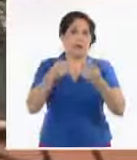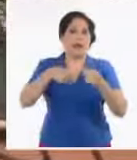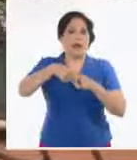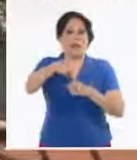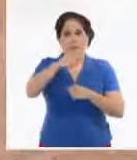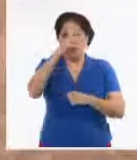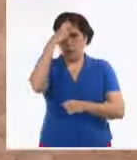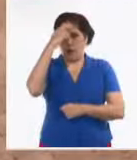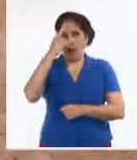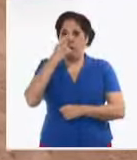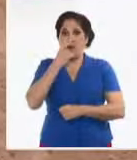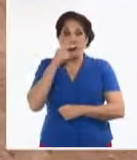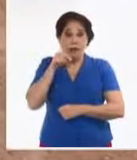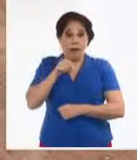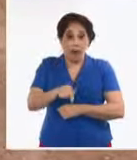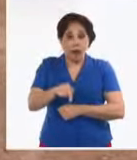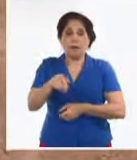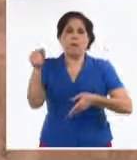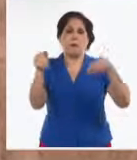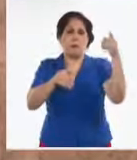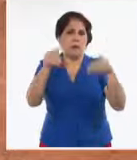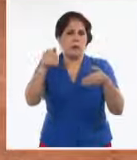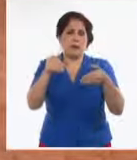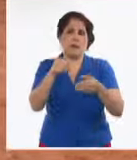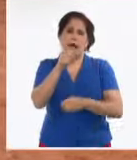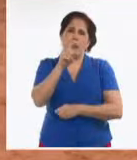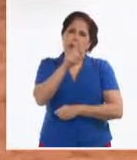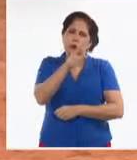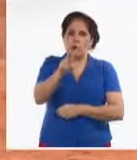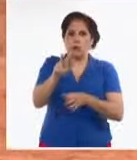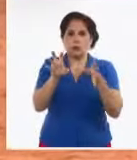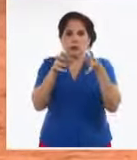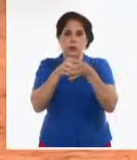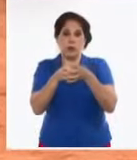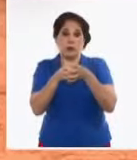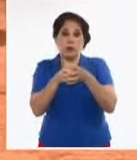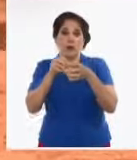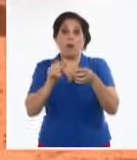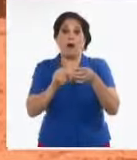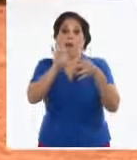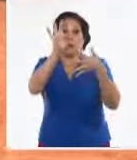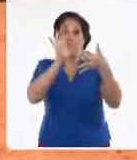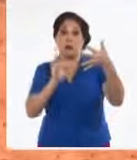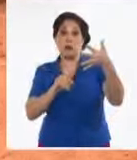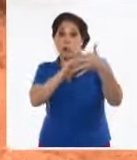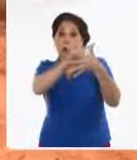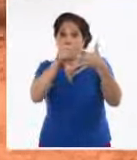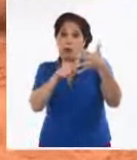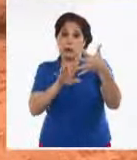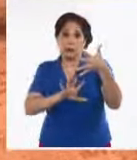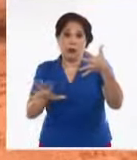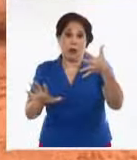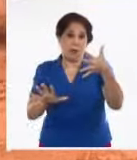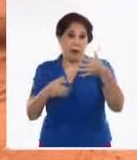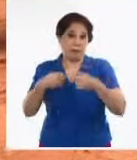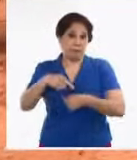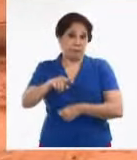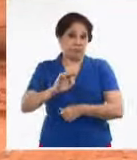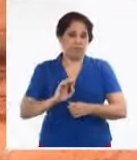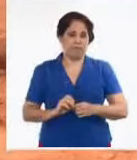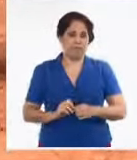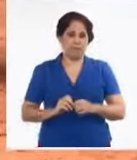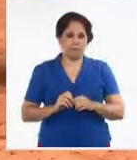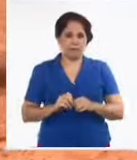Dominicana, donde estarán presentes una docena de equipos en busca de 5 boletos para la Copa del Mundo. Randy